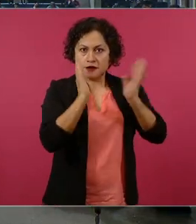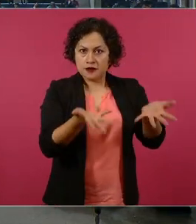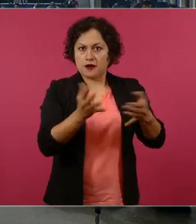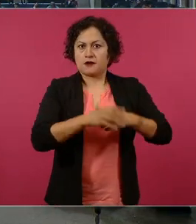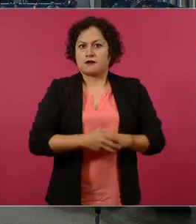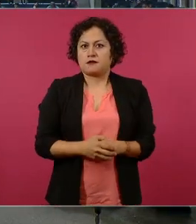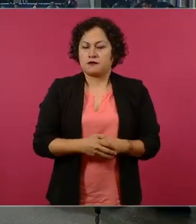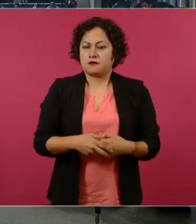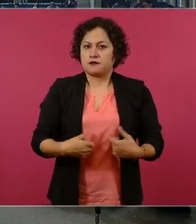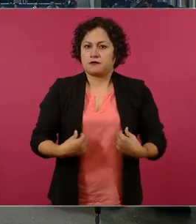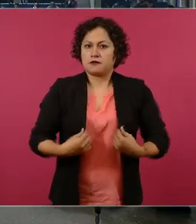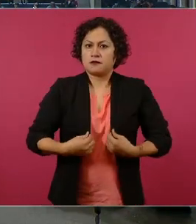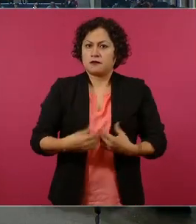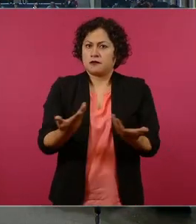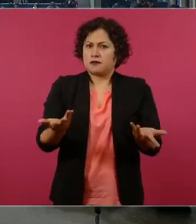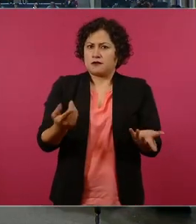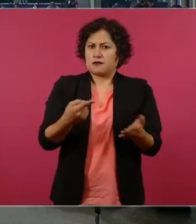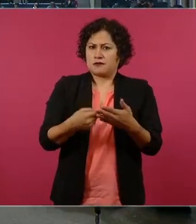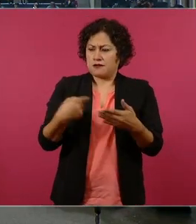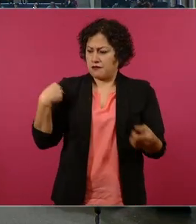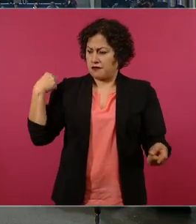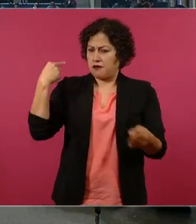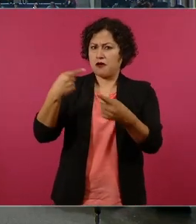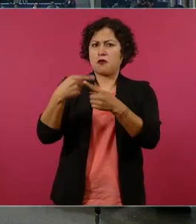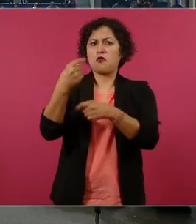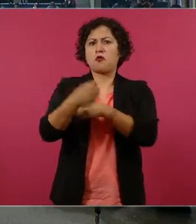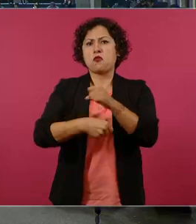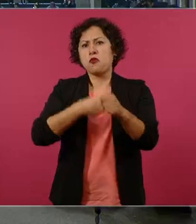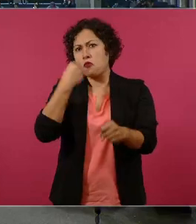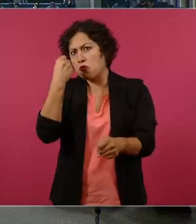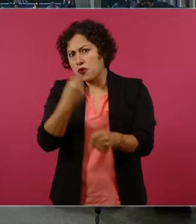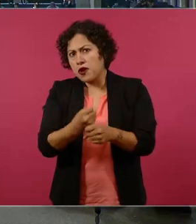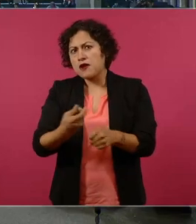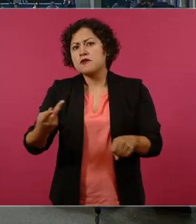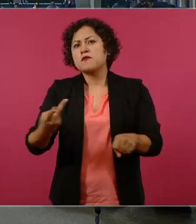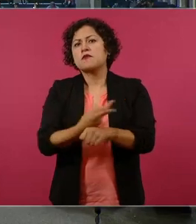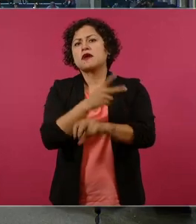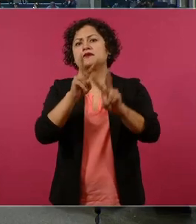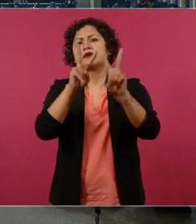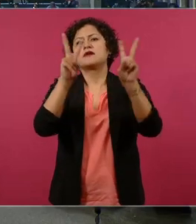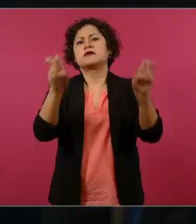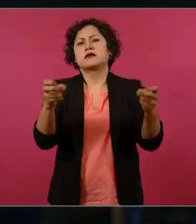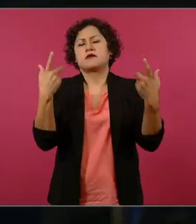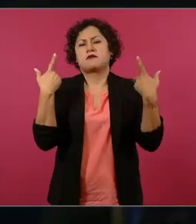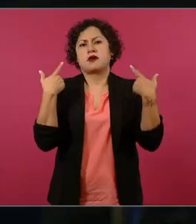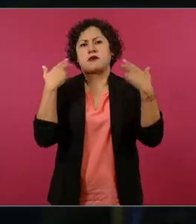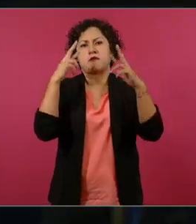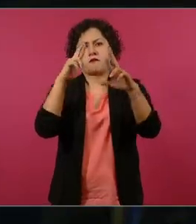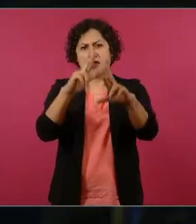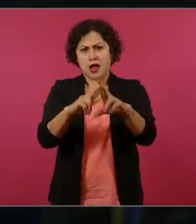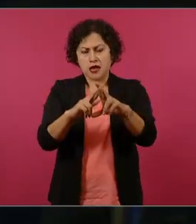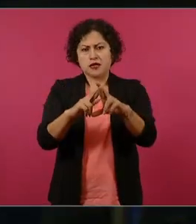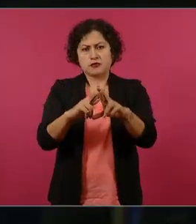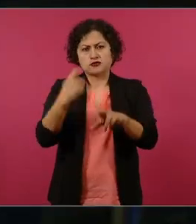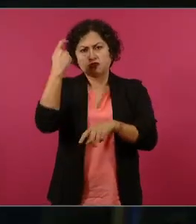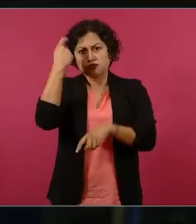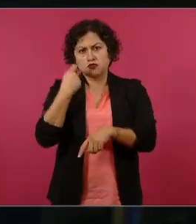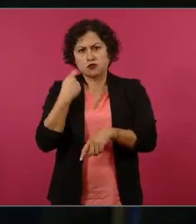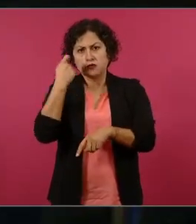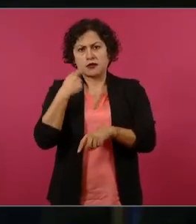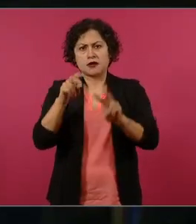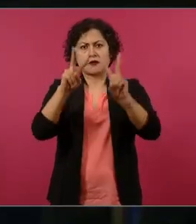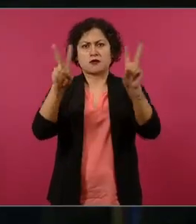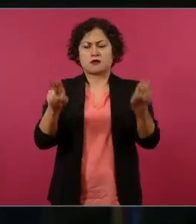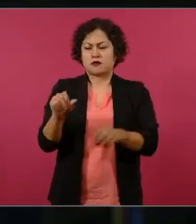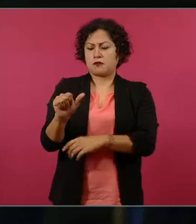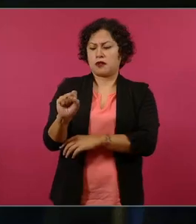la están jugando ya tiene un año lo de los eh maestros jubilados de la caja de ahorro a soma hablaron aceptó el gobierno